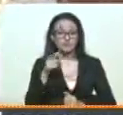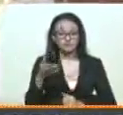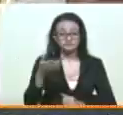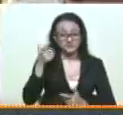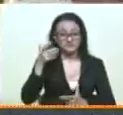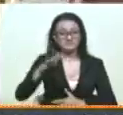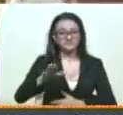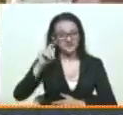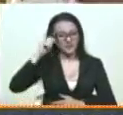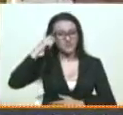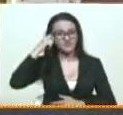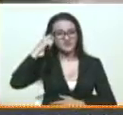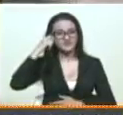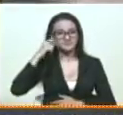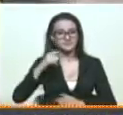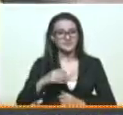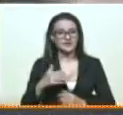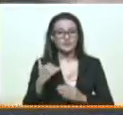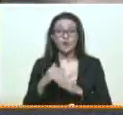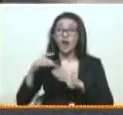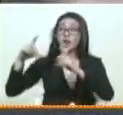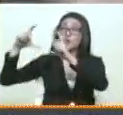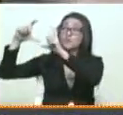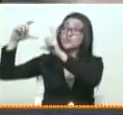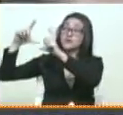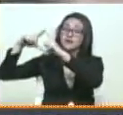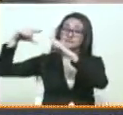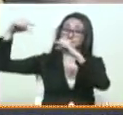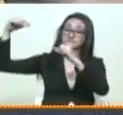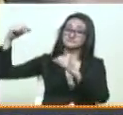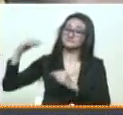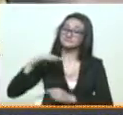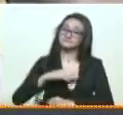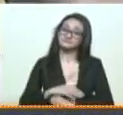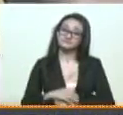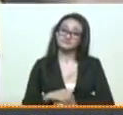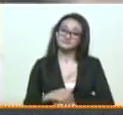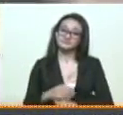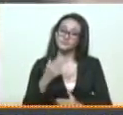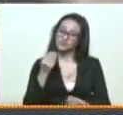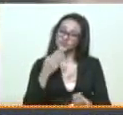presente. Como la luna llena, es la verdad de Venezuela. Muchas gracias.